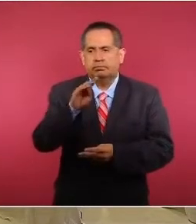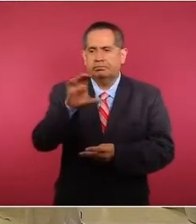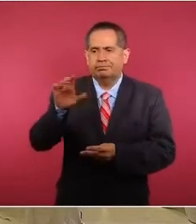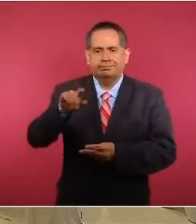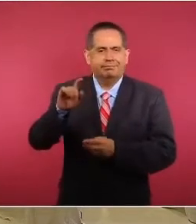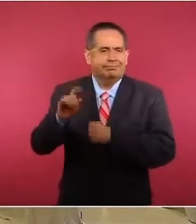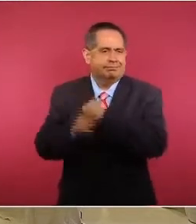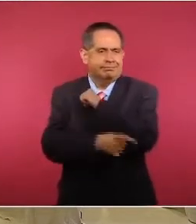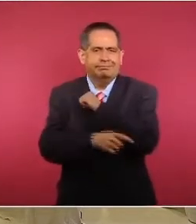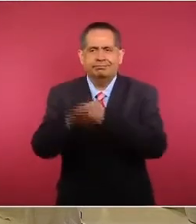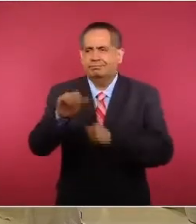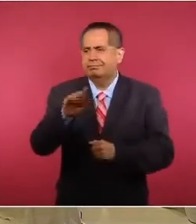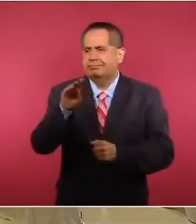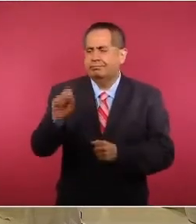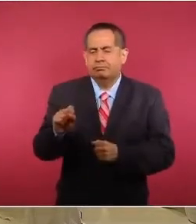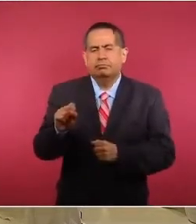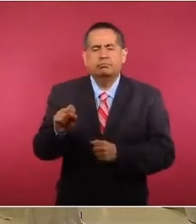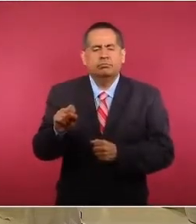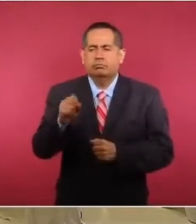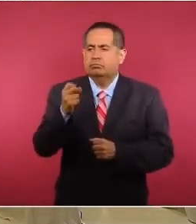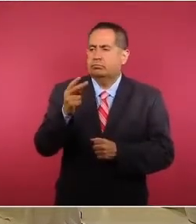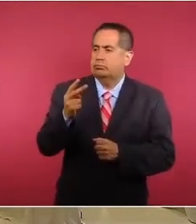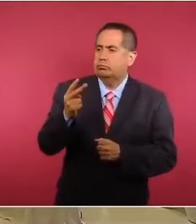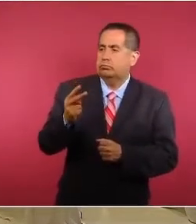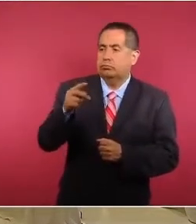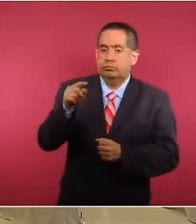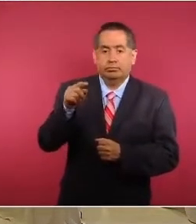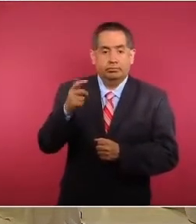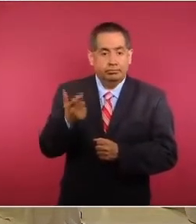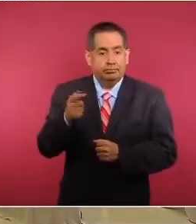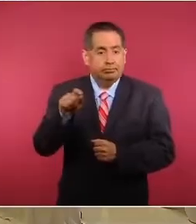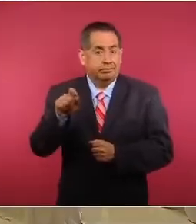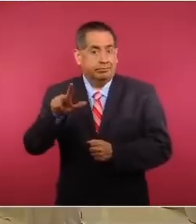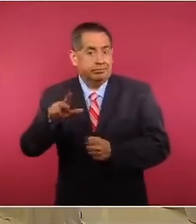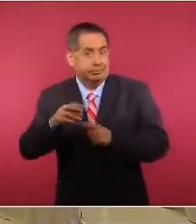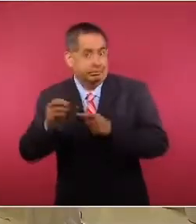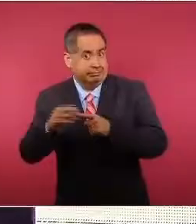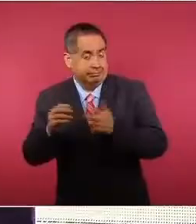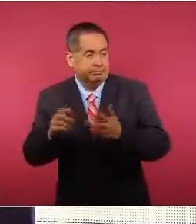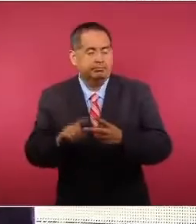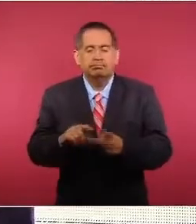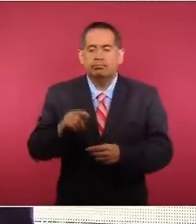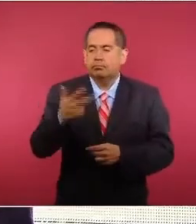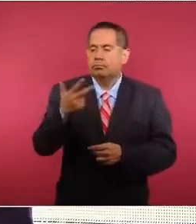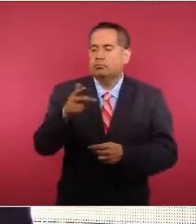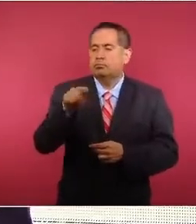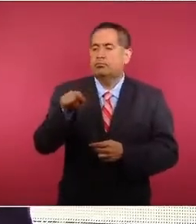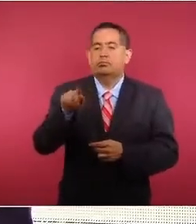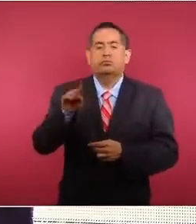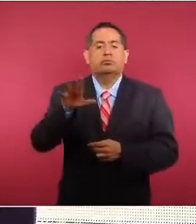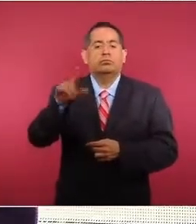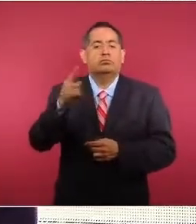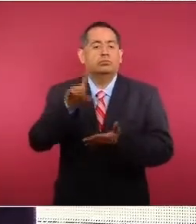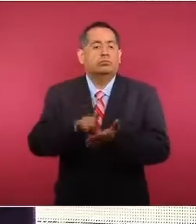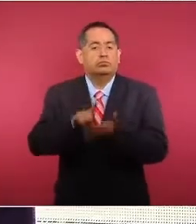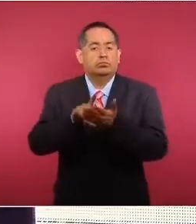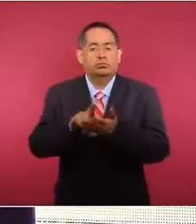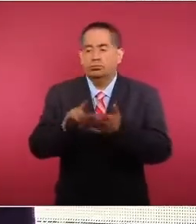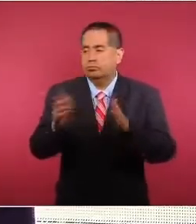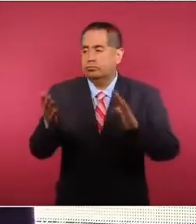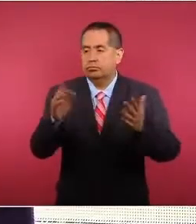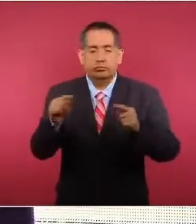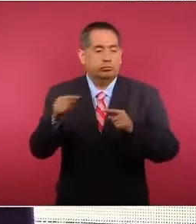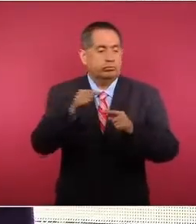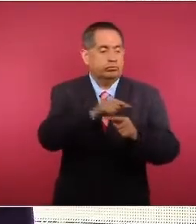Gas Menjuc, con un margen de 2 pesos 28 centavos, y 8.95 por litro en